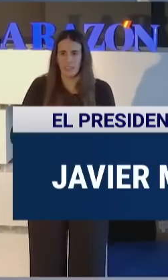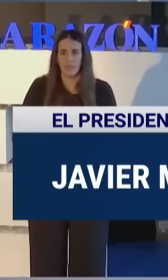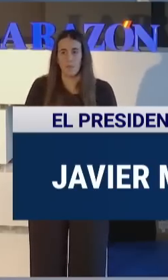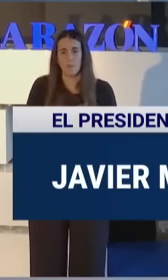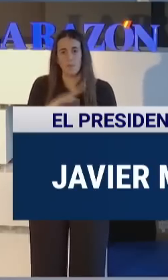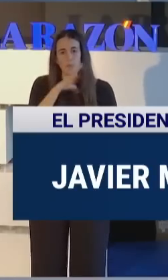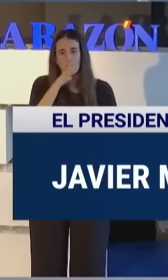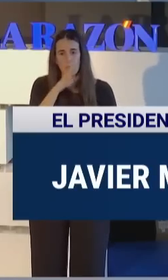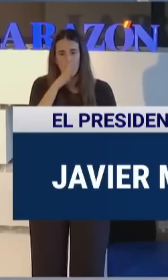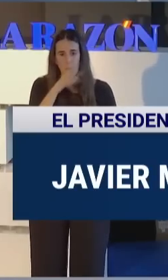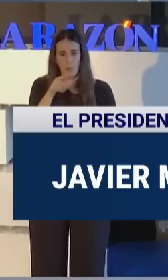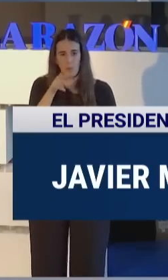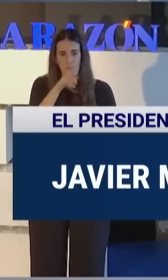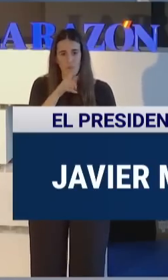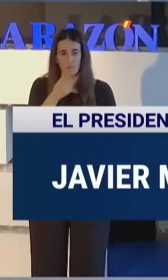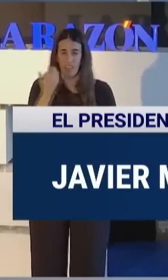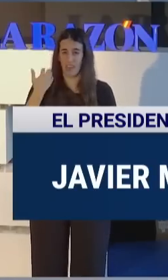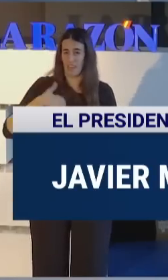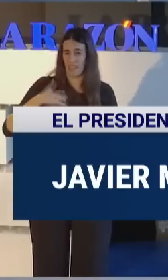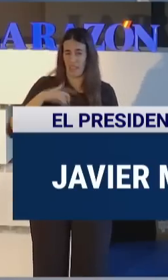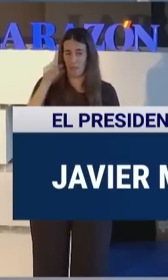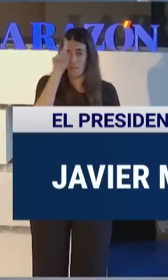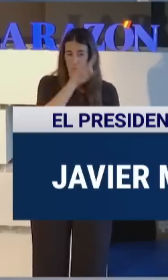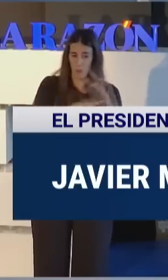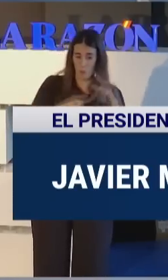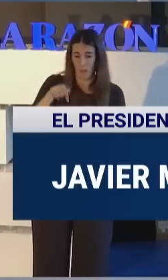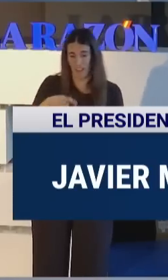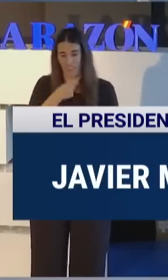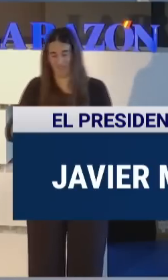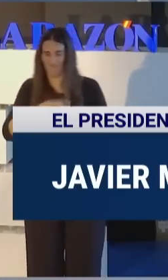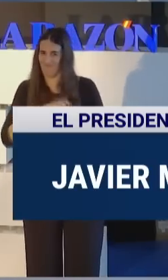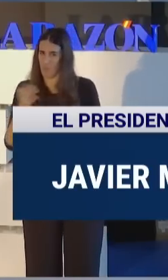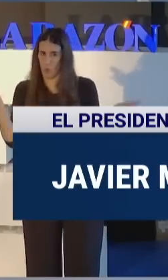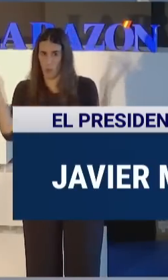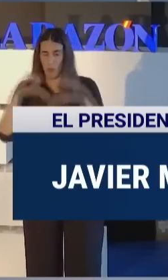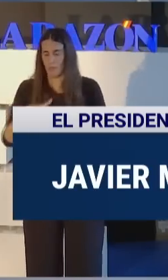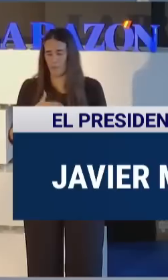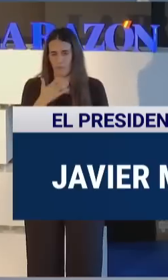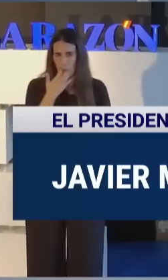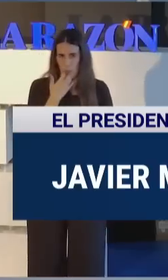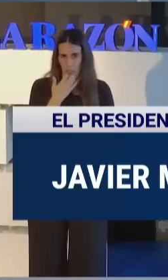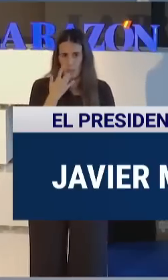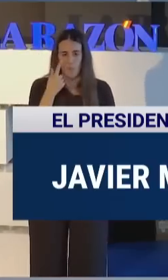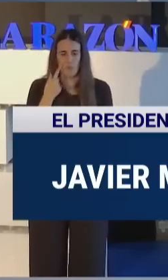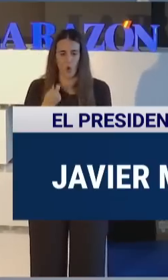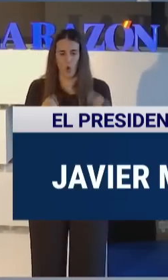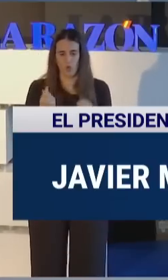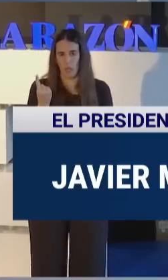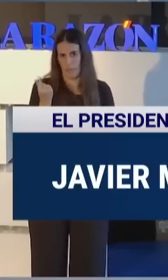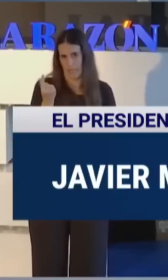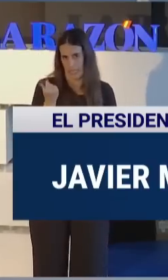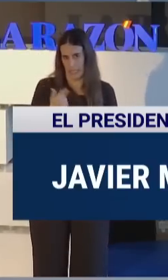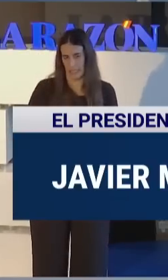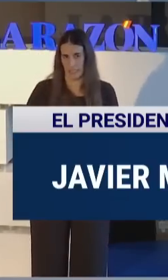los padecimientos que tenemos nosotros no están, pero, por ejemplo, el control de capitales,